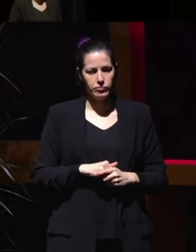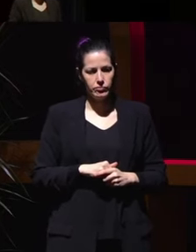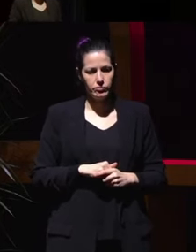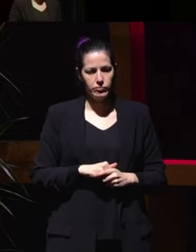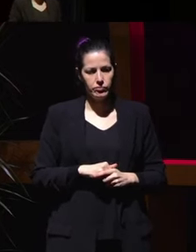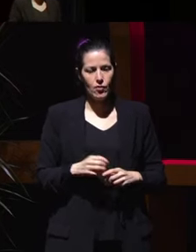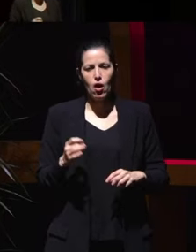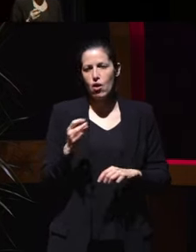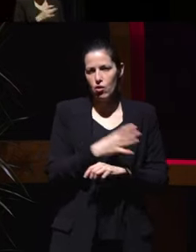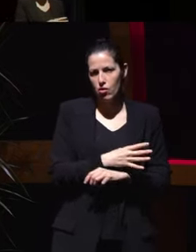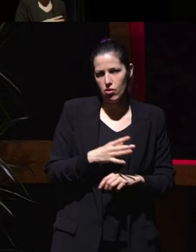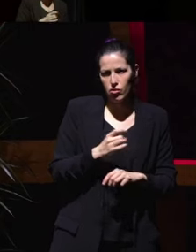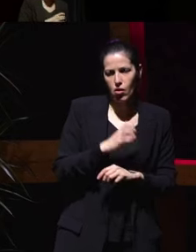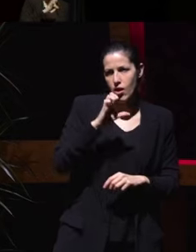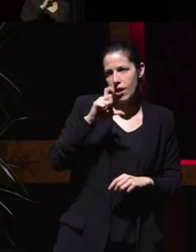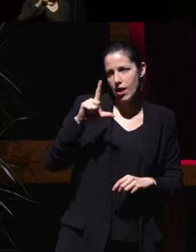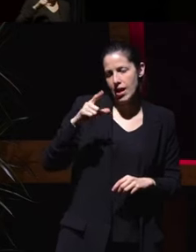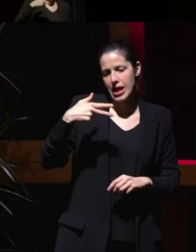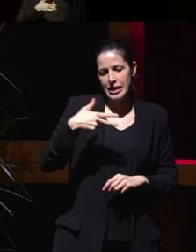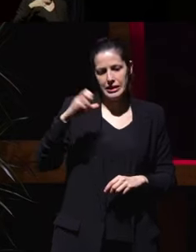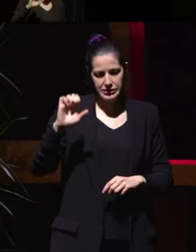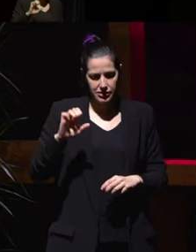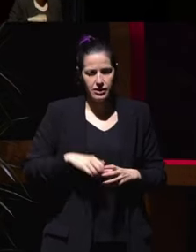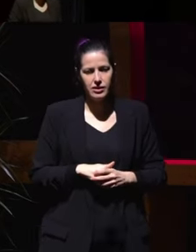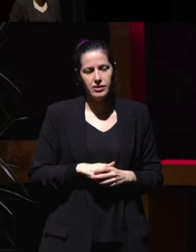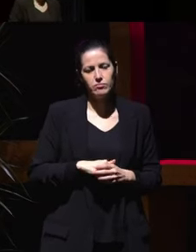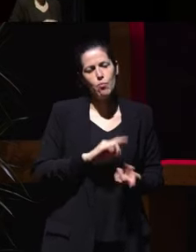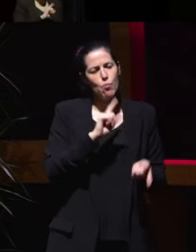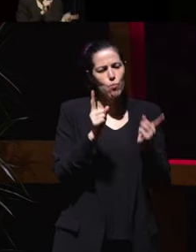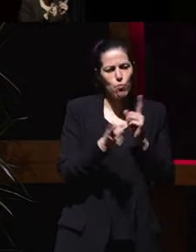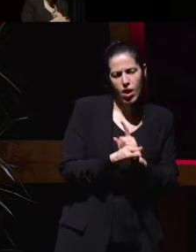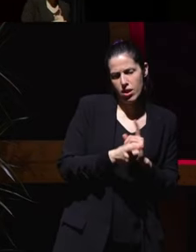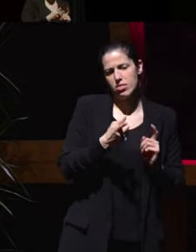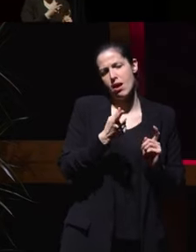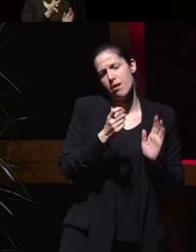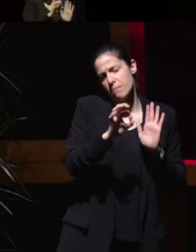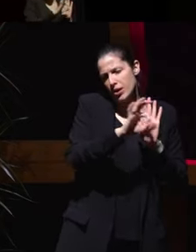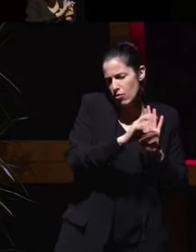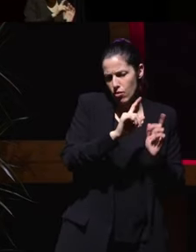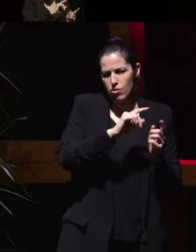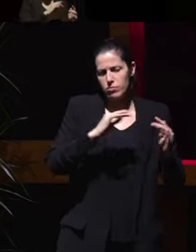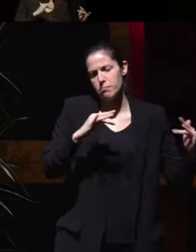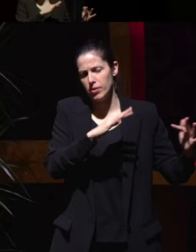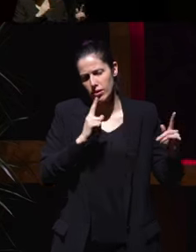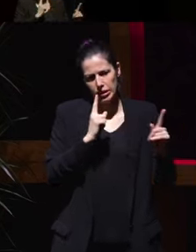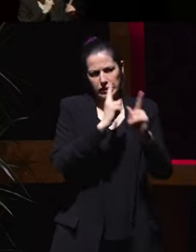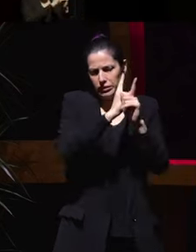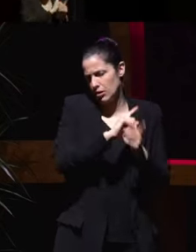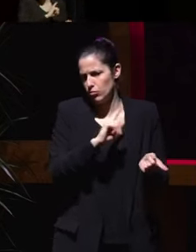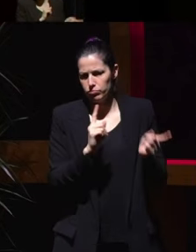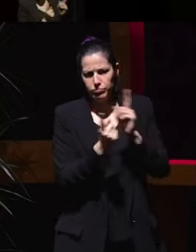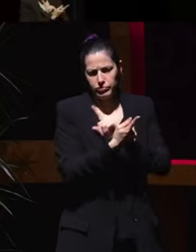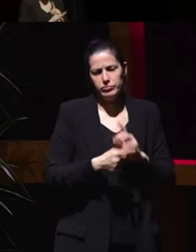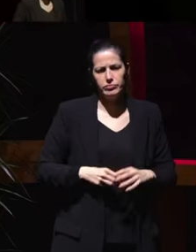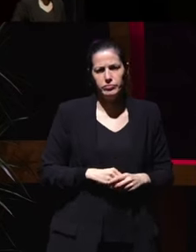Gol del Elche, le dá a vuelta al marcador, le dá a vuelta al partido, vaya libre directo de Zubiaurre, se la comió notario